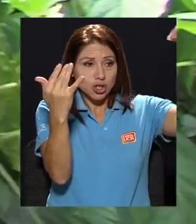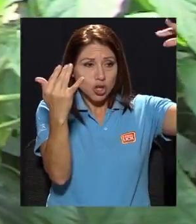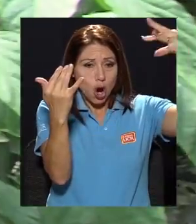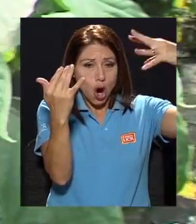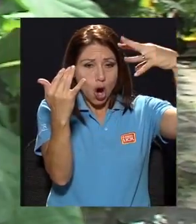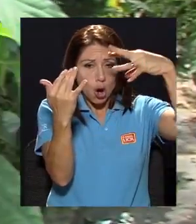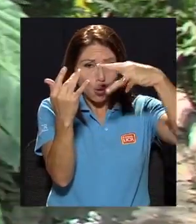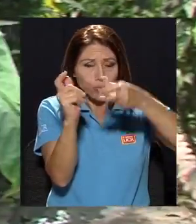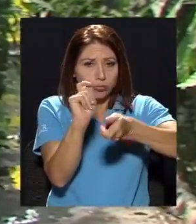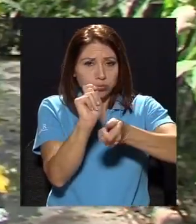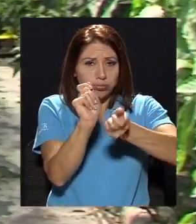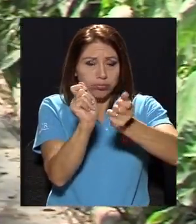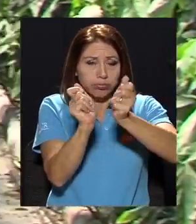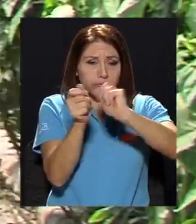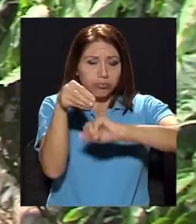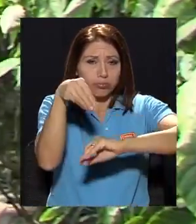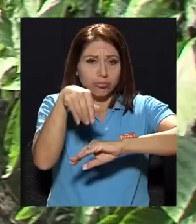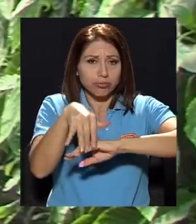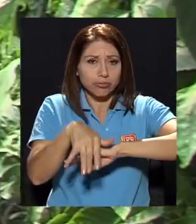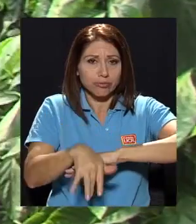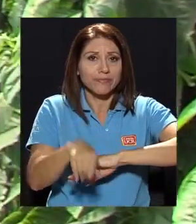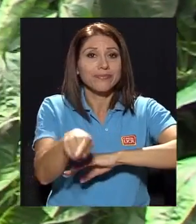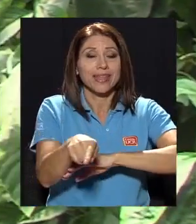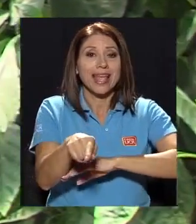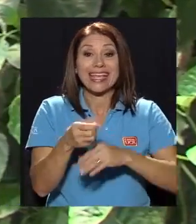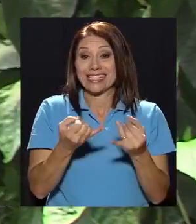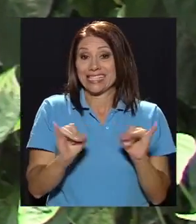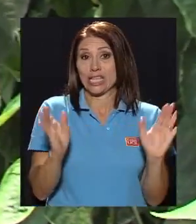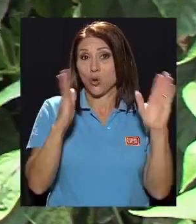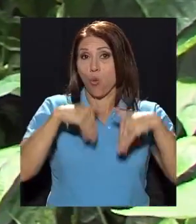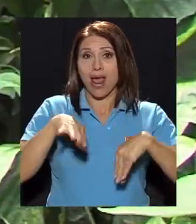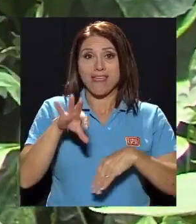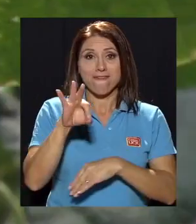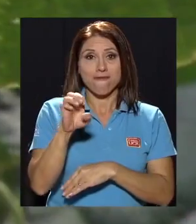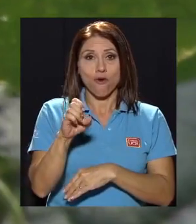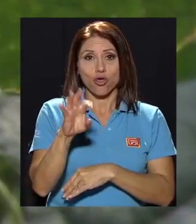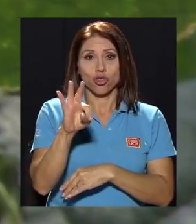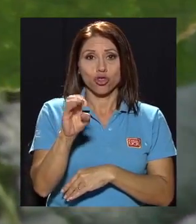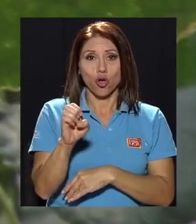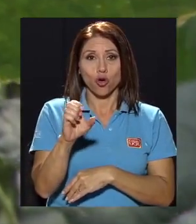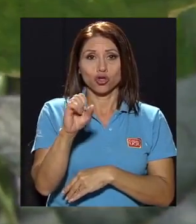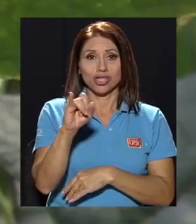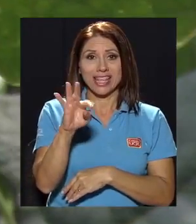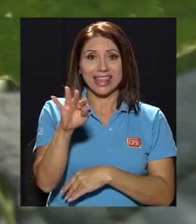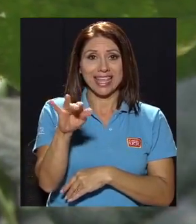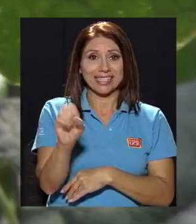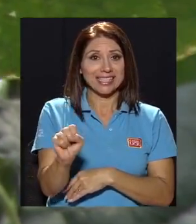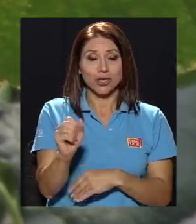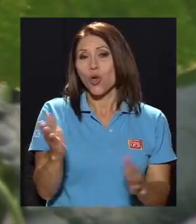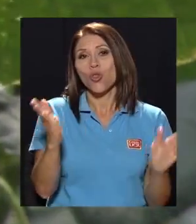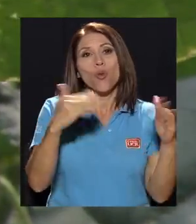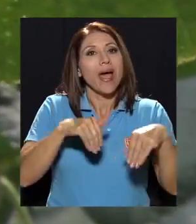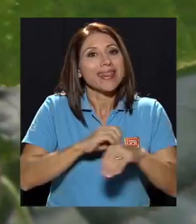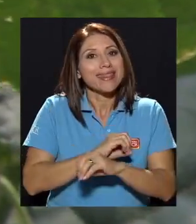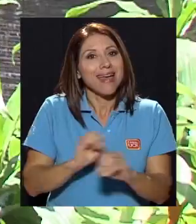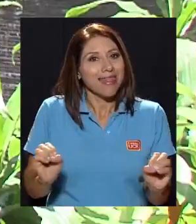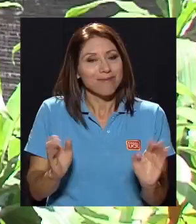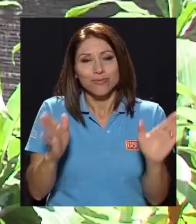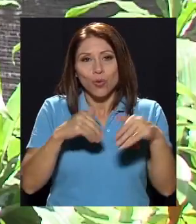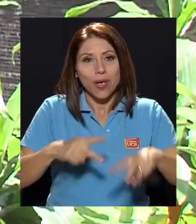y organelas adaptados para ello. Sin fotosíntesis no hay nada, no hay vida en la Tierra. Y